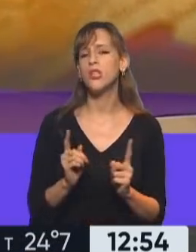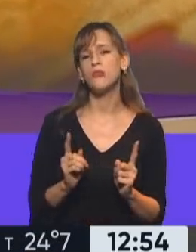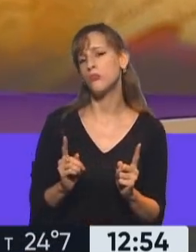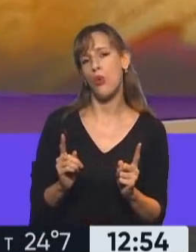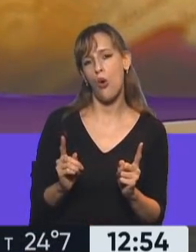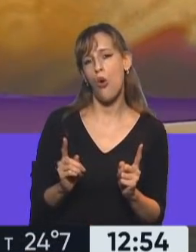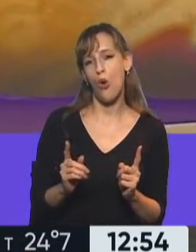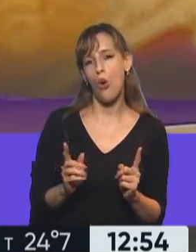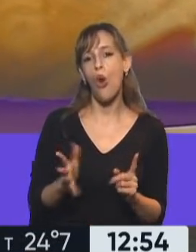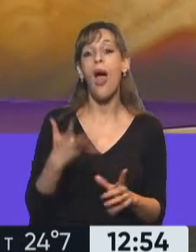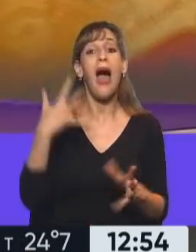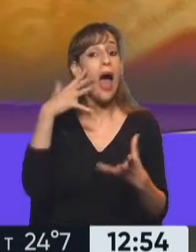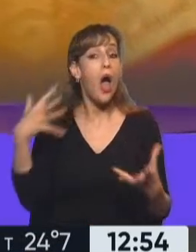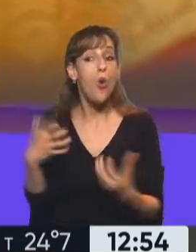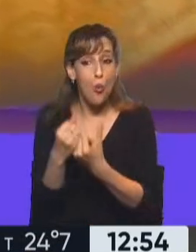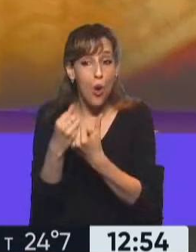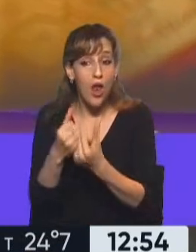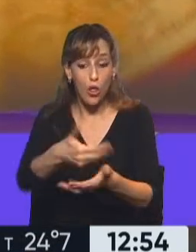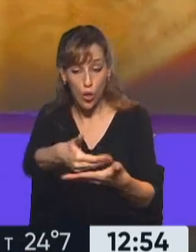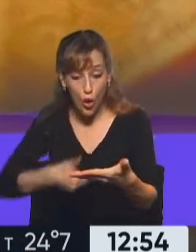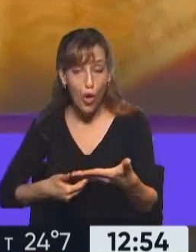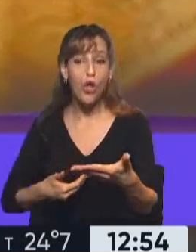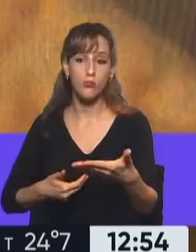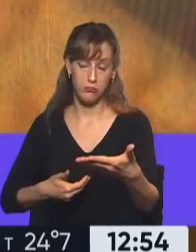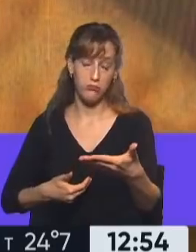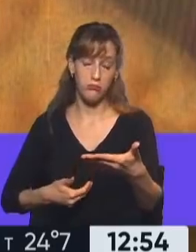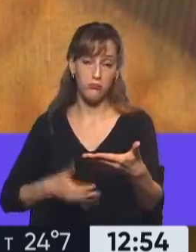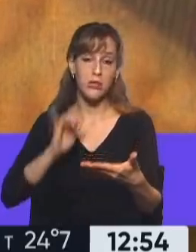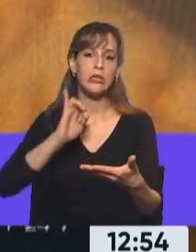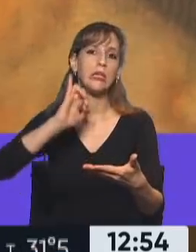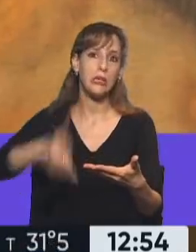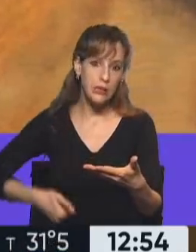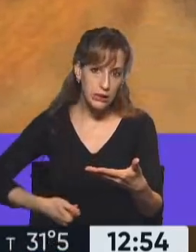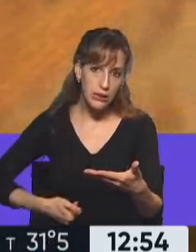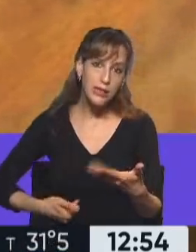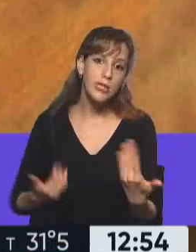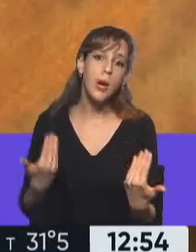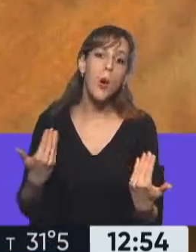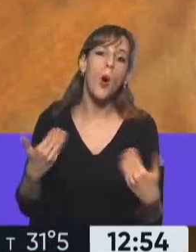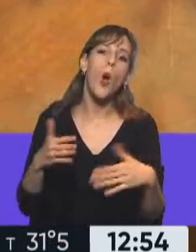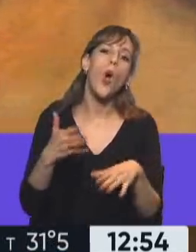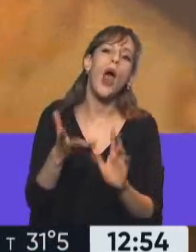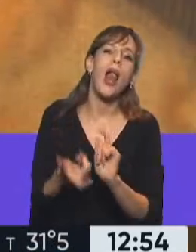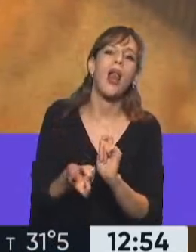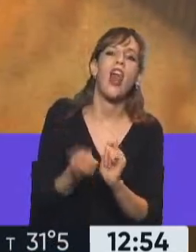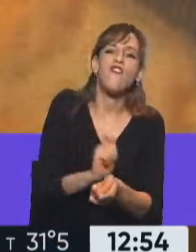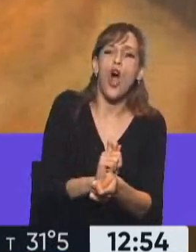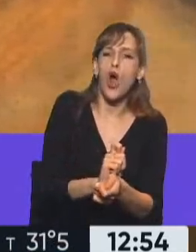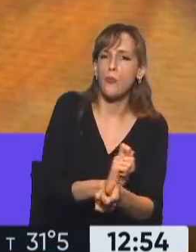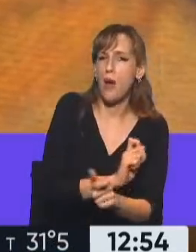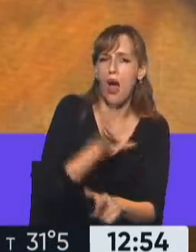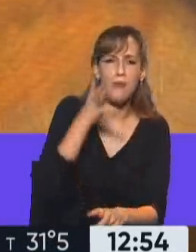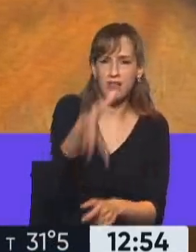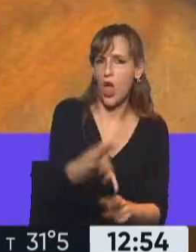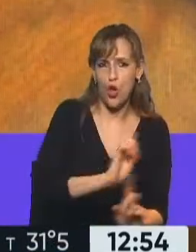acuerdo te garantiza por ahora que no hay grandes reformas estructurales, laboral, previsional, privatizaciones.